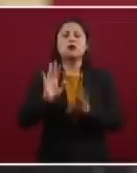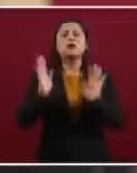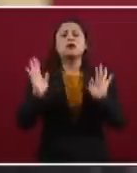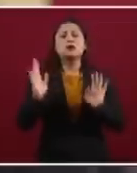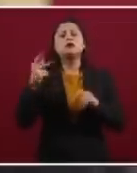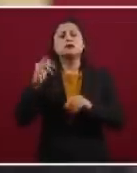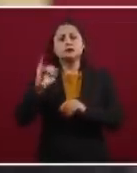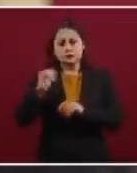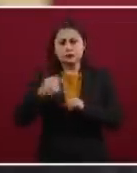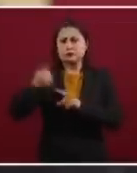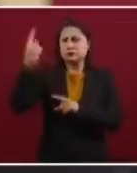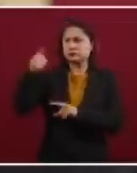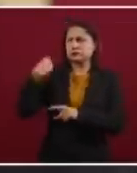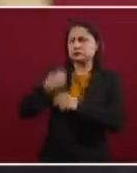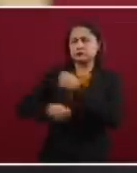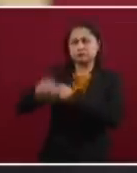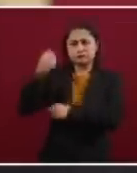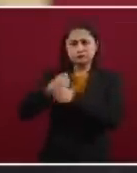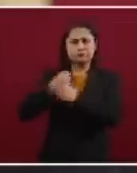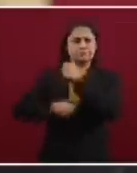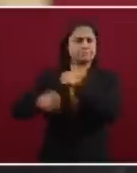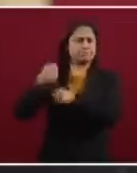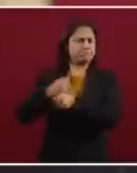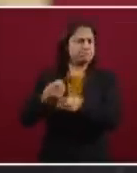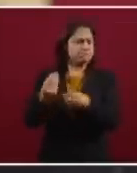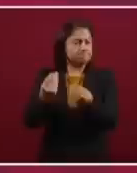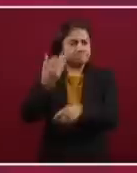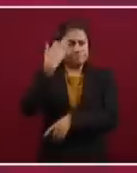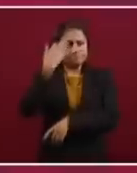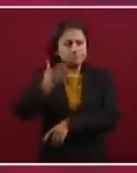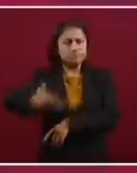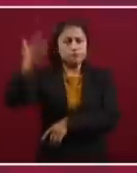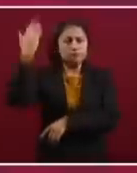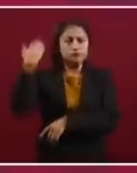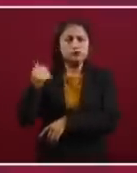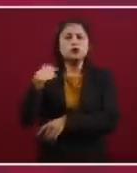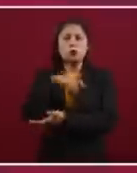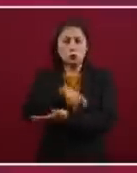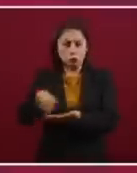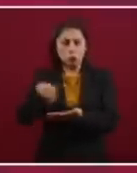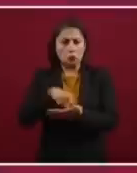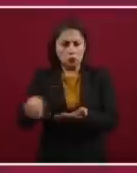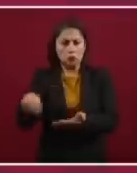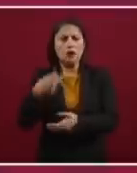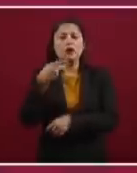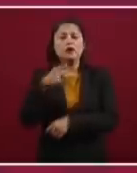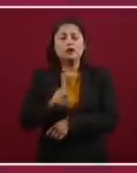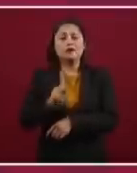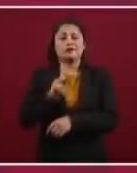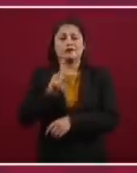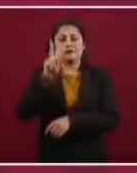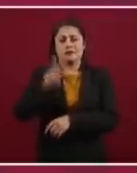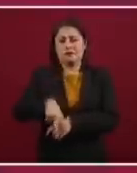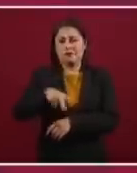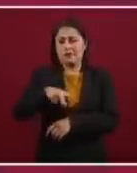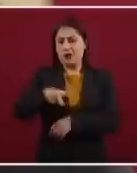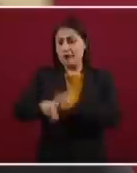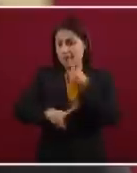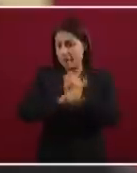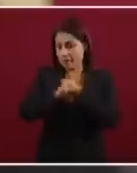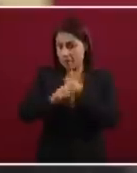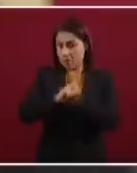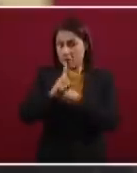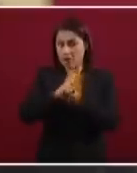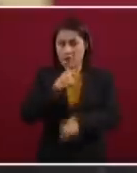décadas años quizás cientos de años pero no en un país que significativamente tuvieron problemas de salud o un